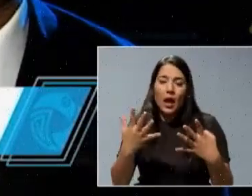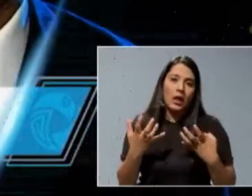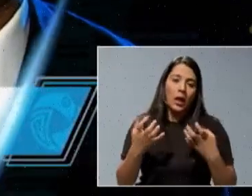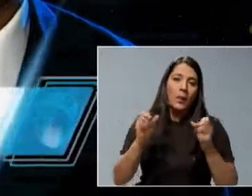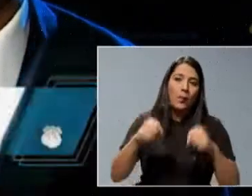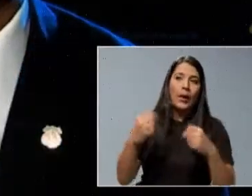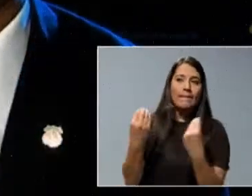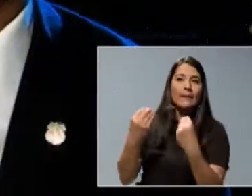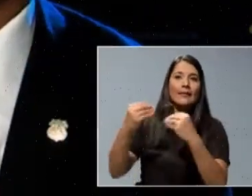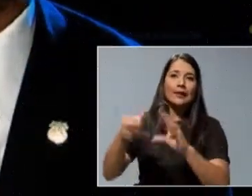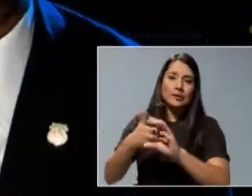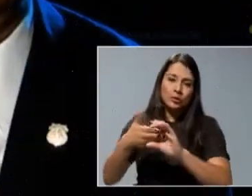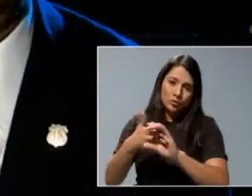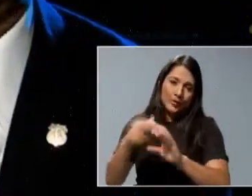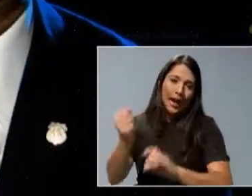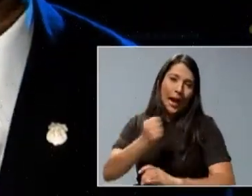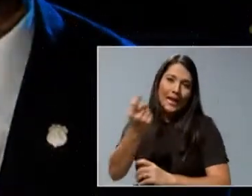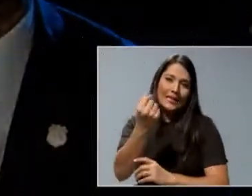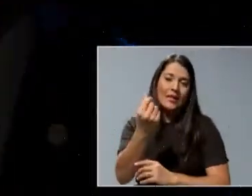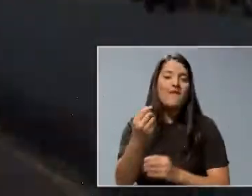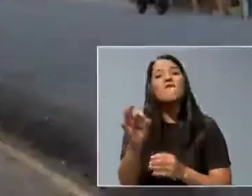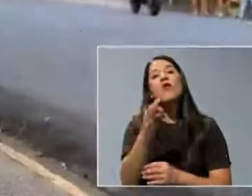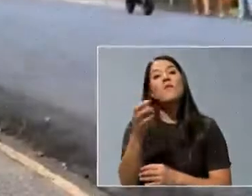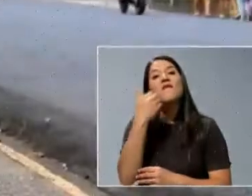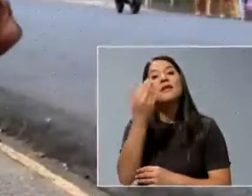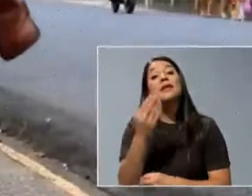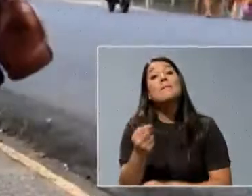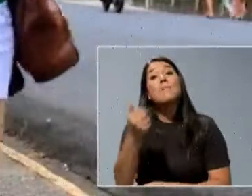dinero de manera fácil y con poco riesgo.